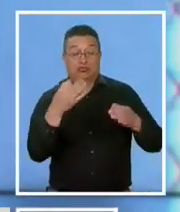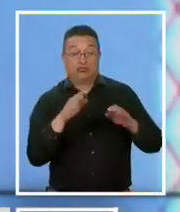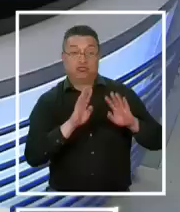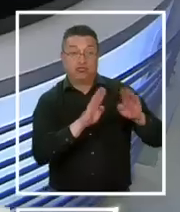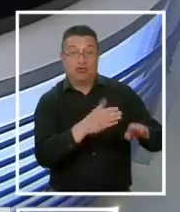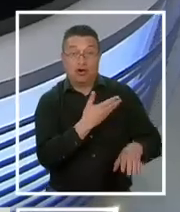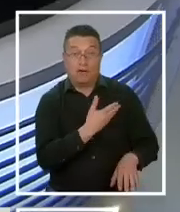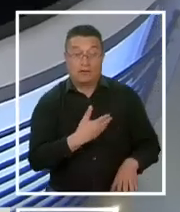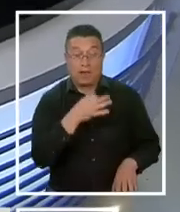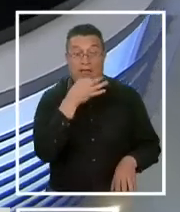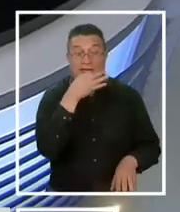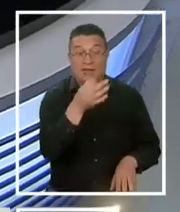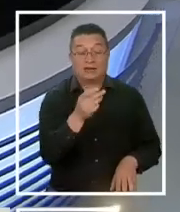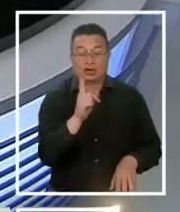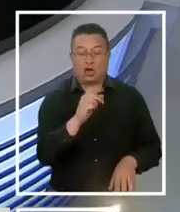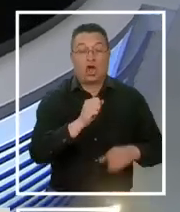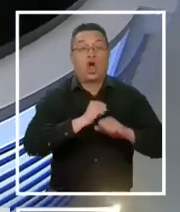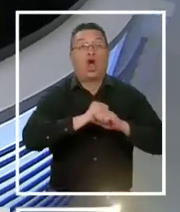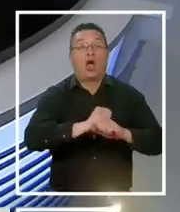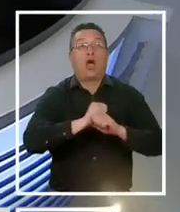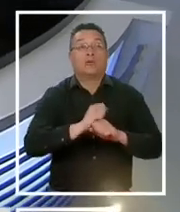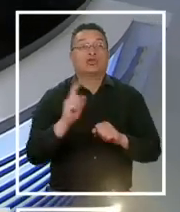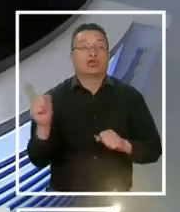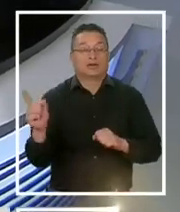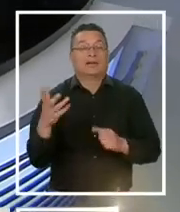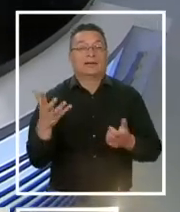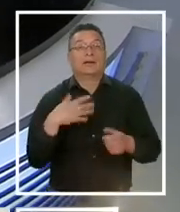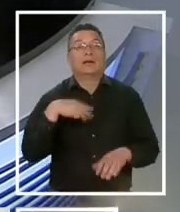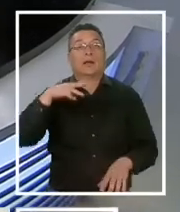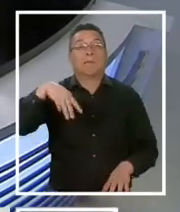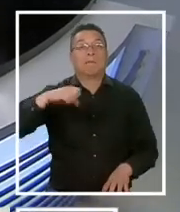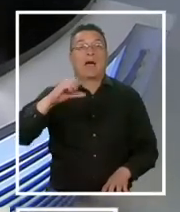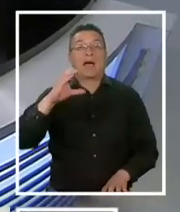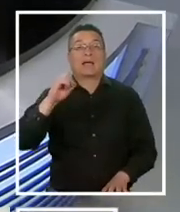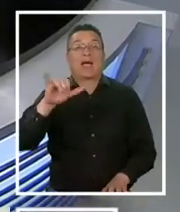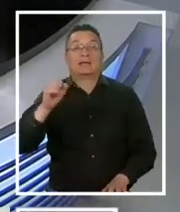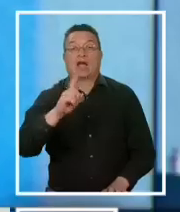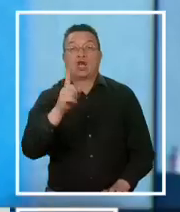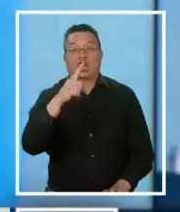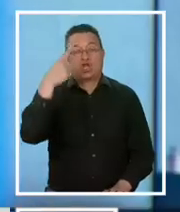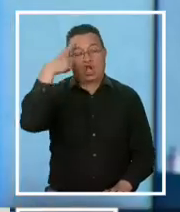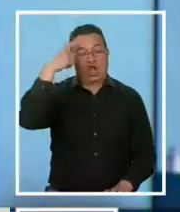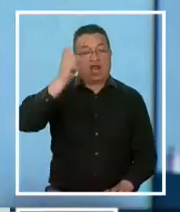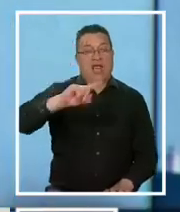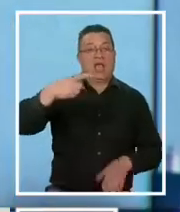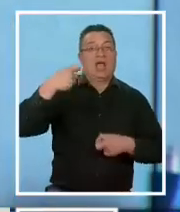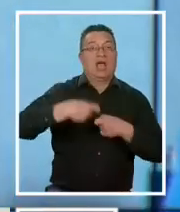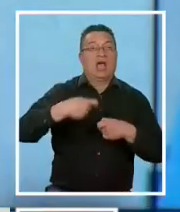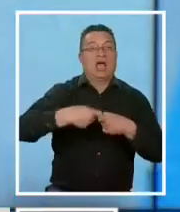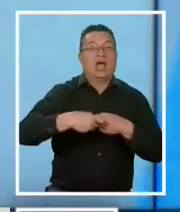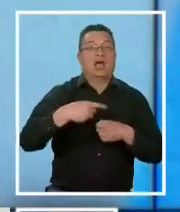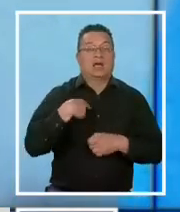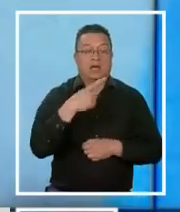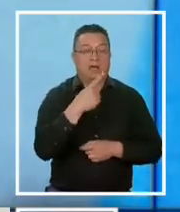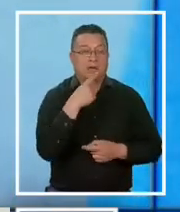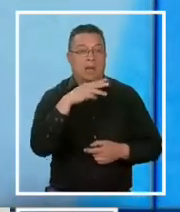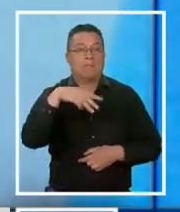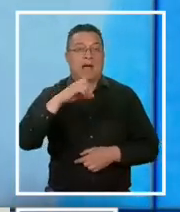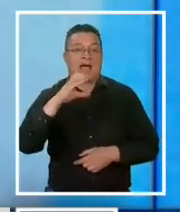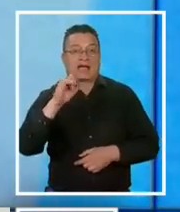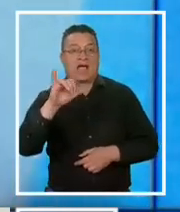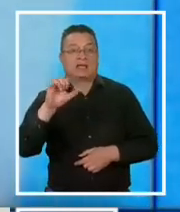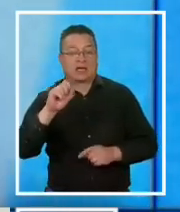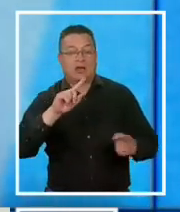algunos que dicen que en la oposición justamente lo que le pasó macaya es que los que no creen nada le han hecho un Gallito macalla y le